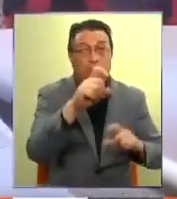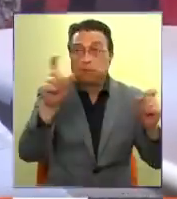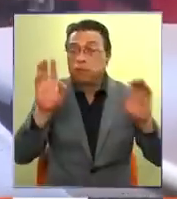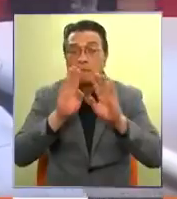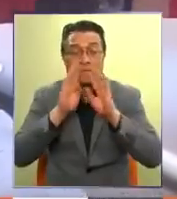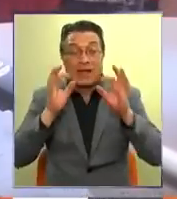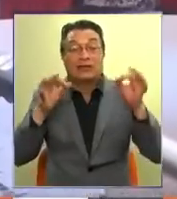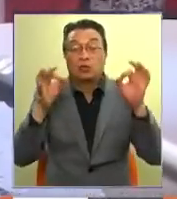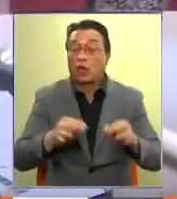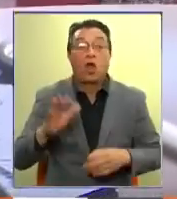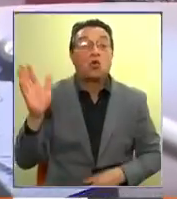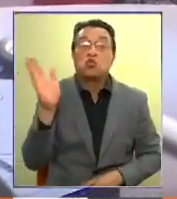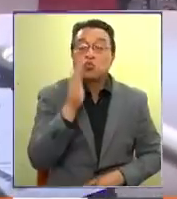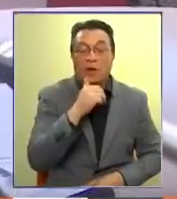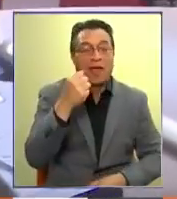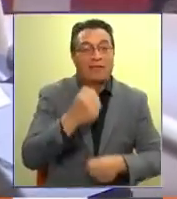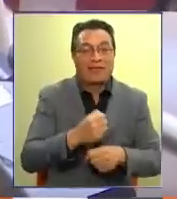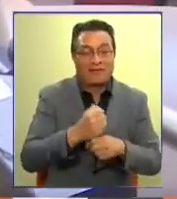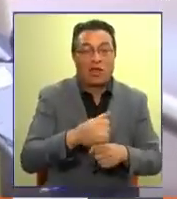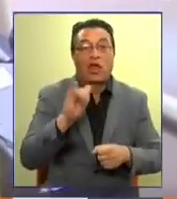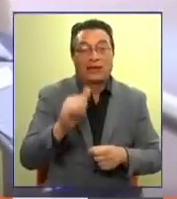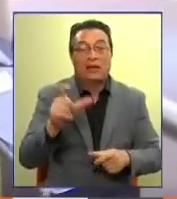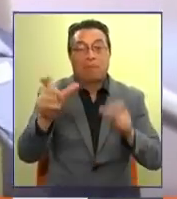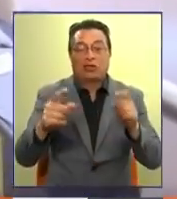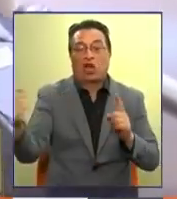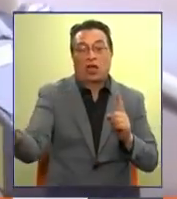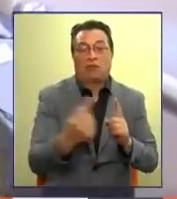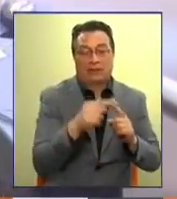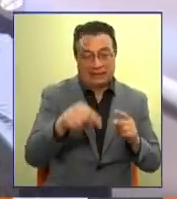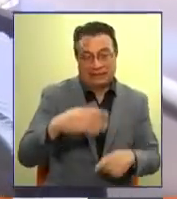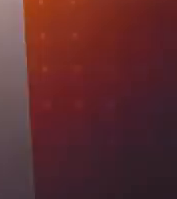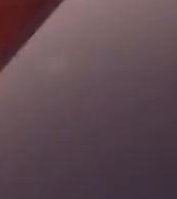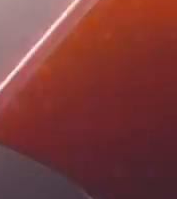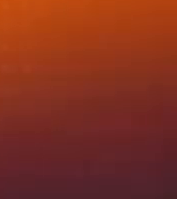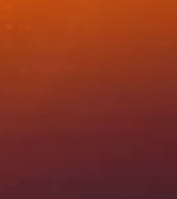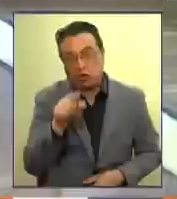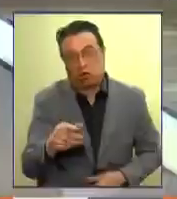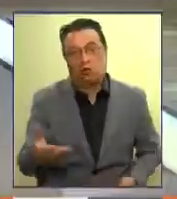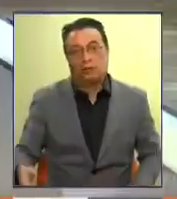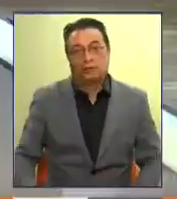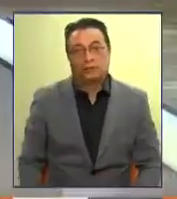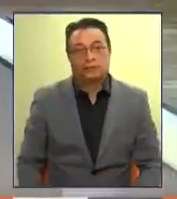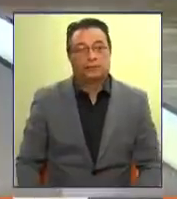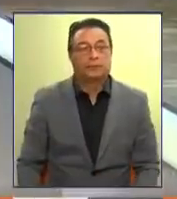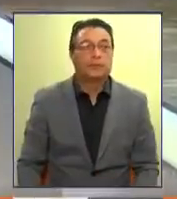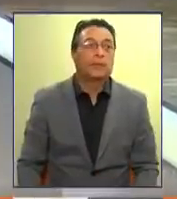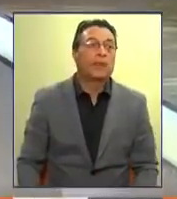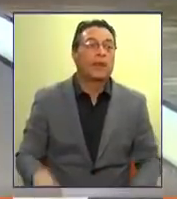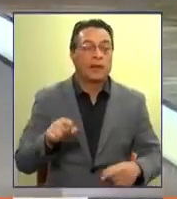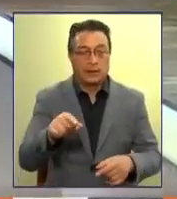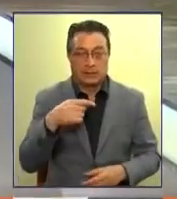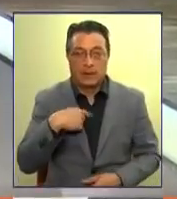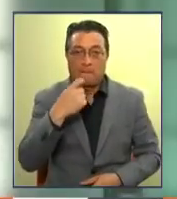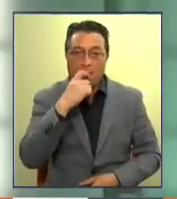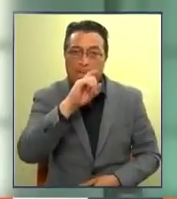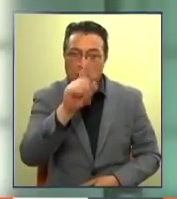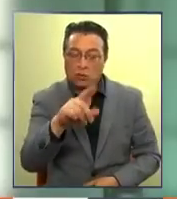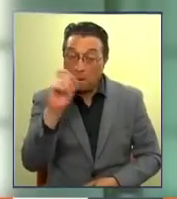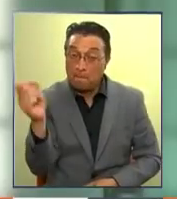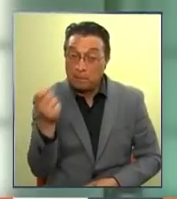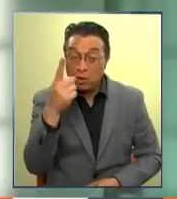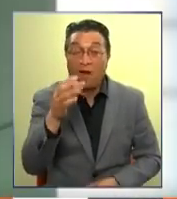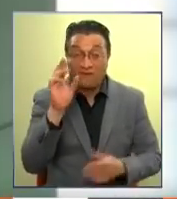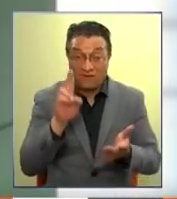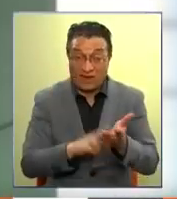den seguridad a las y los trabajadores y a las y los usuarios. Esa es nuestra preocupación. Por eso se lo preguntaba. Primero, si es efectivo que se han